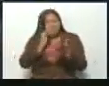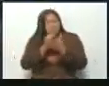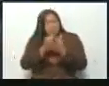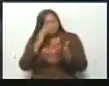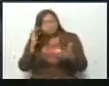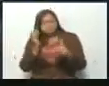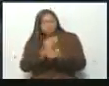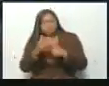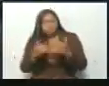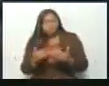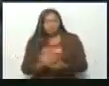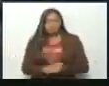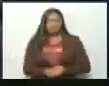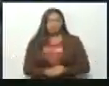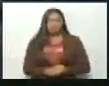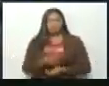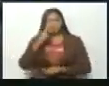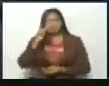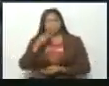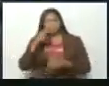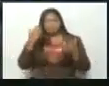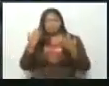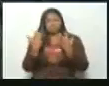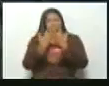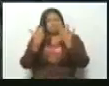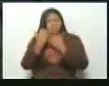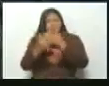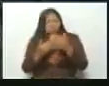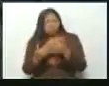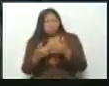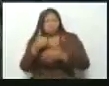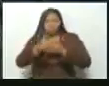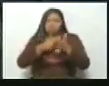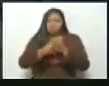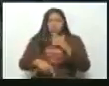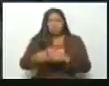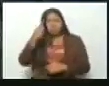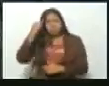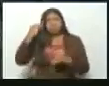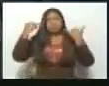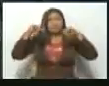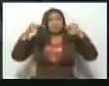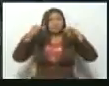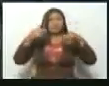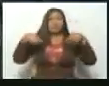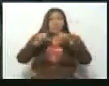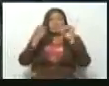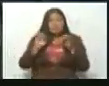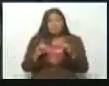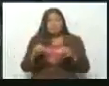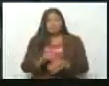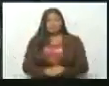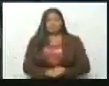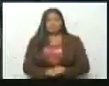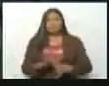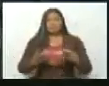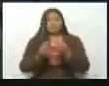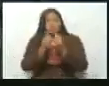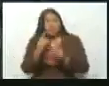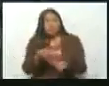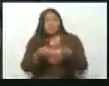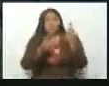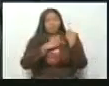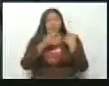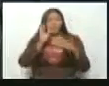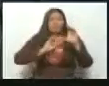dado la batalla en la primera línea. Así que hoy es un día para celebrar y para celebrarnos en esta hermosa tarea